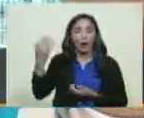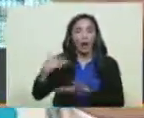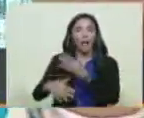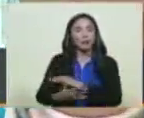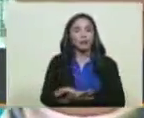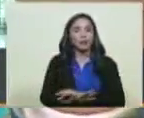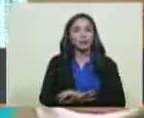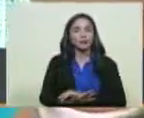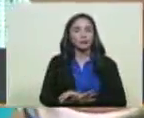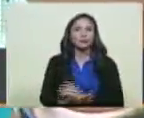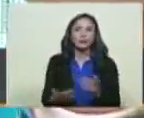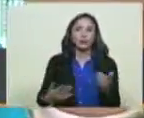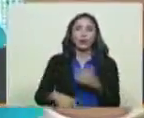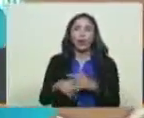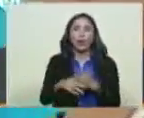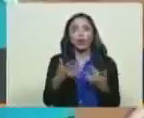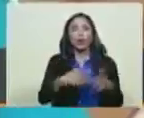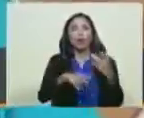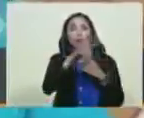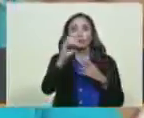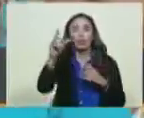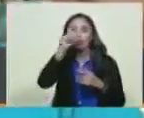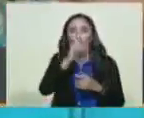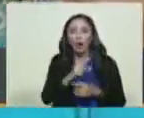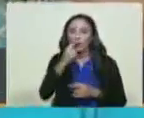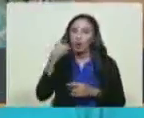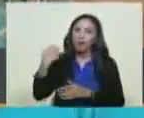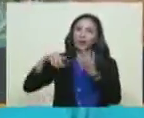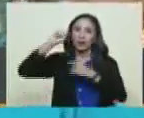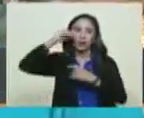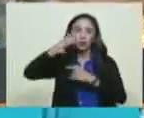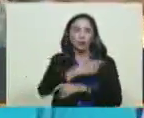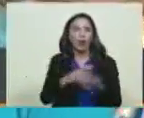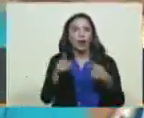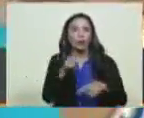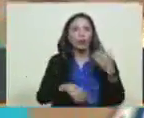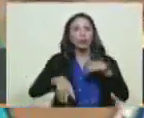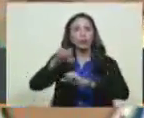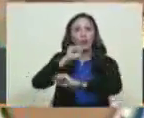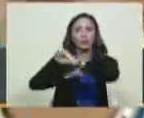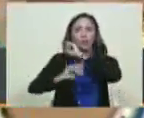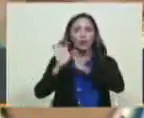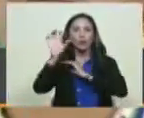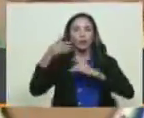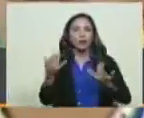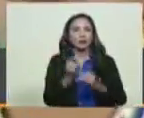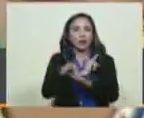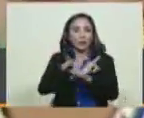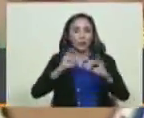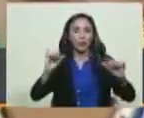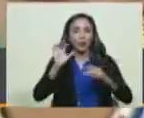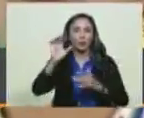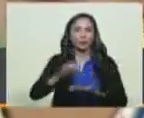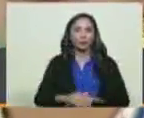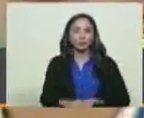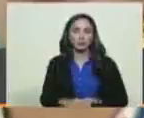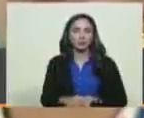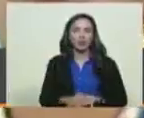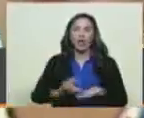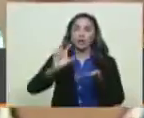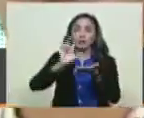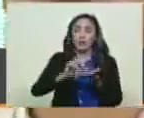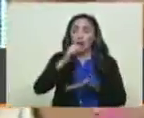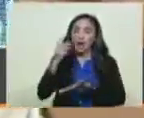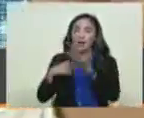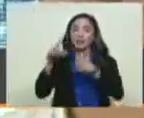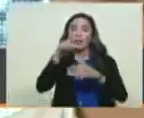aquellos que dieron su vida para que hoy nosotros podamos decir que somos libres soberanos e independientes que somos los bicentenarios de aquellos que hayan